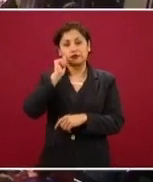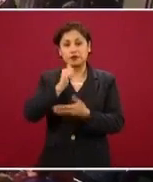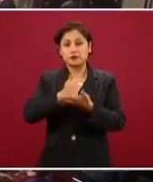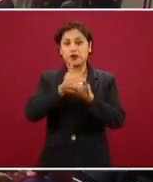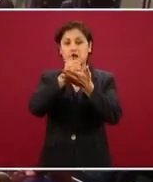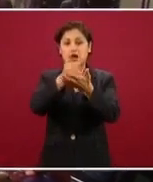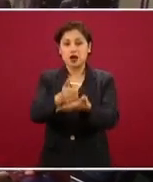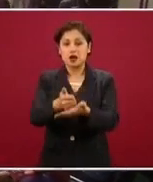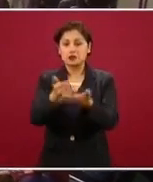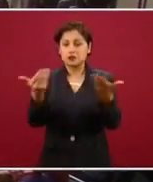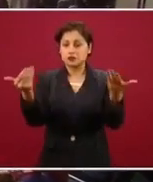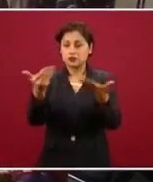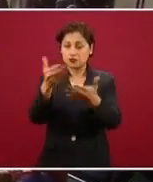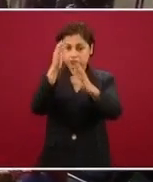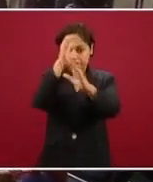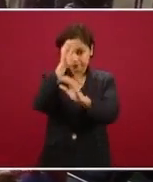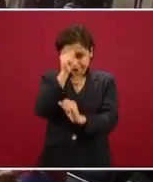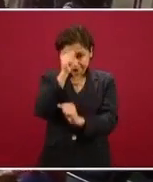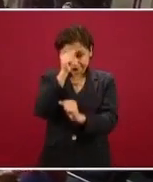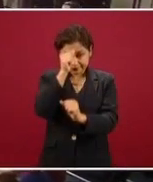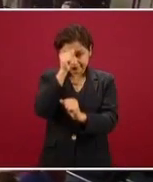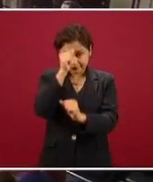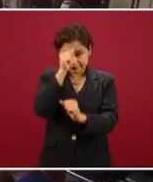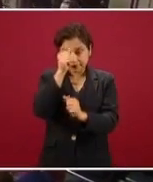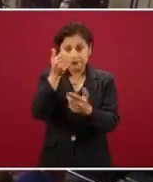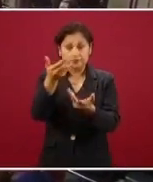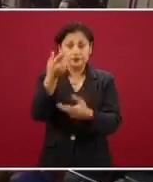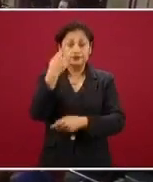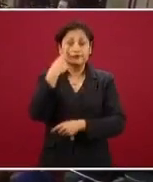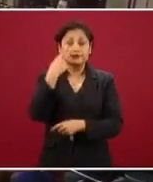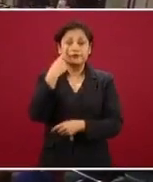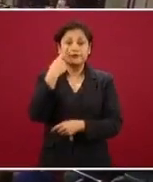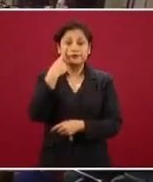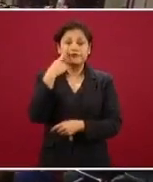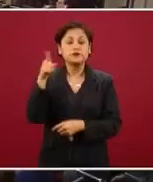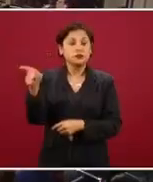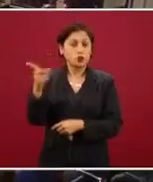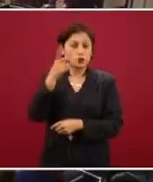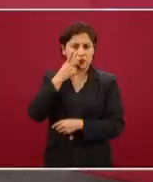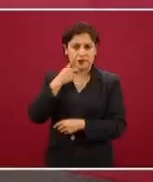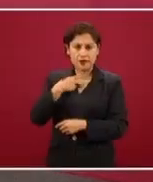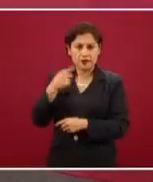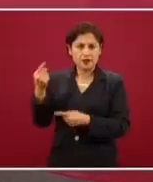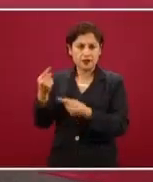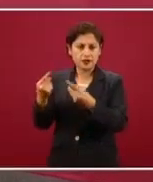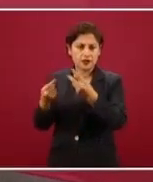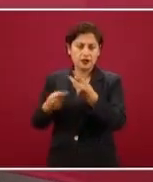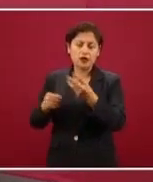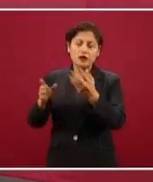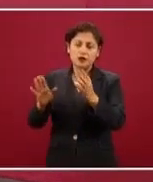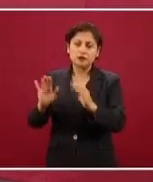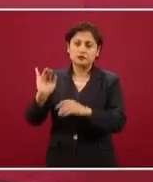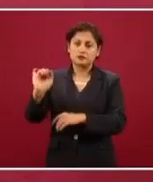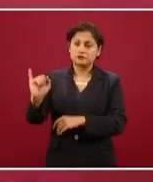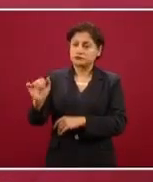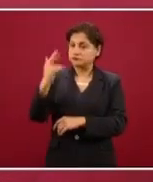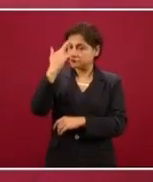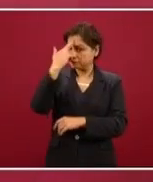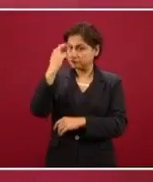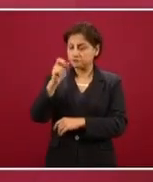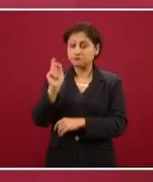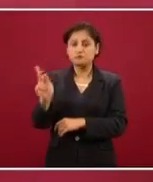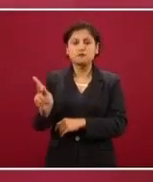acuerdos. En efecto, como lo planteaste, como se dio en el caso